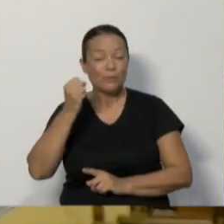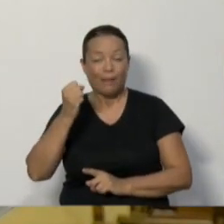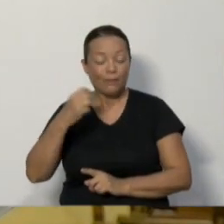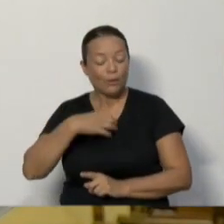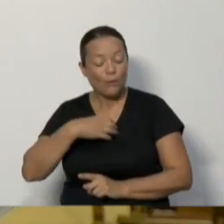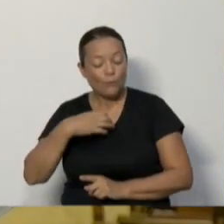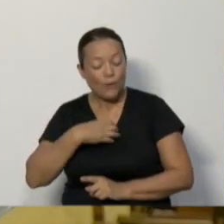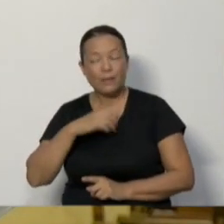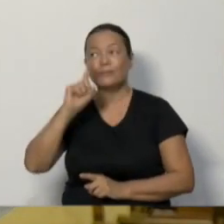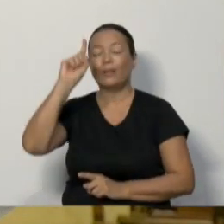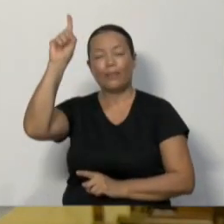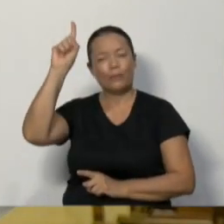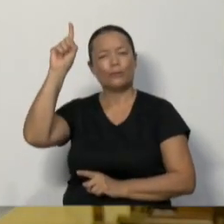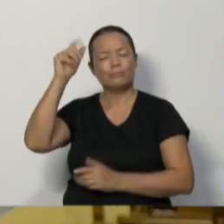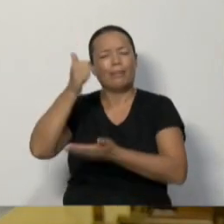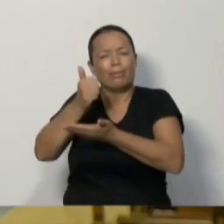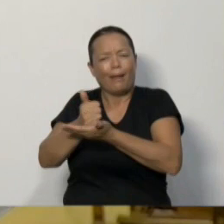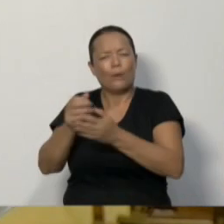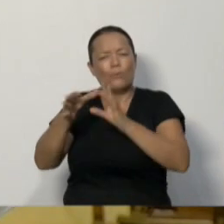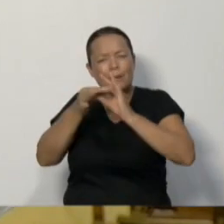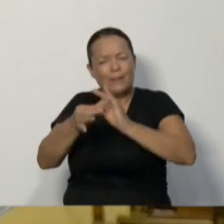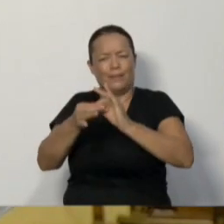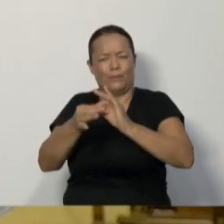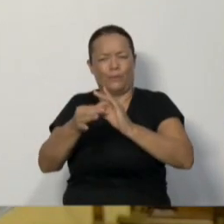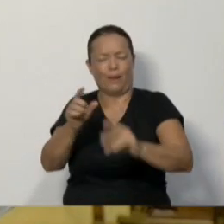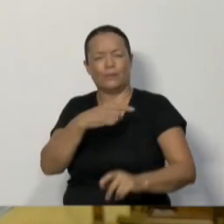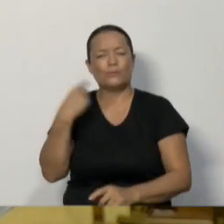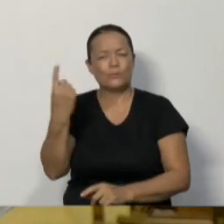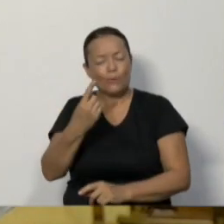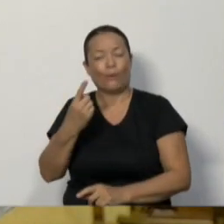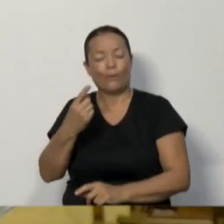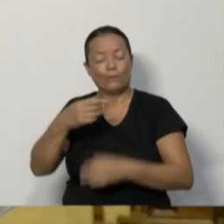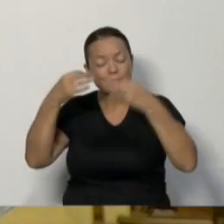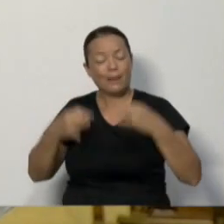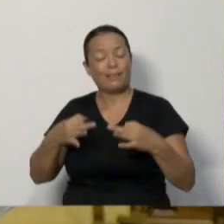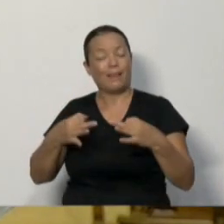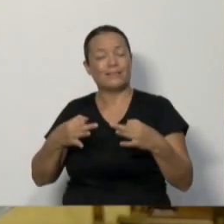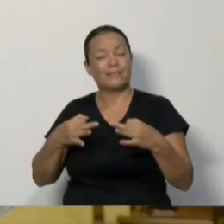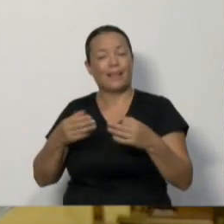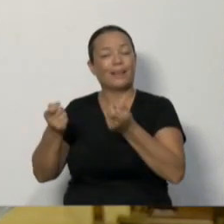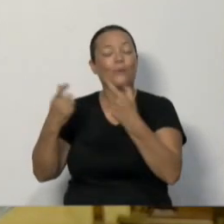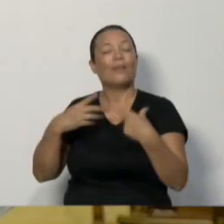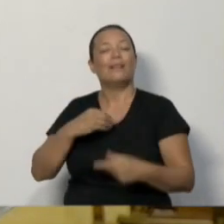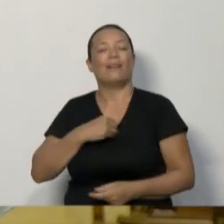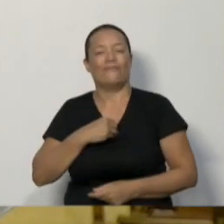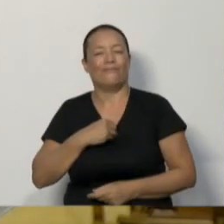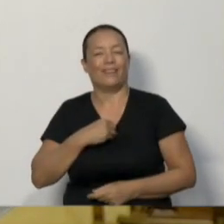seguir confiando en que Dios está con nosotros, con esa certeza enorme que nos da la